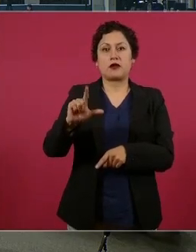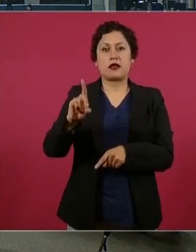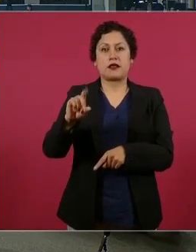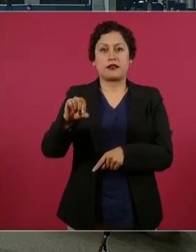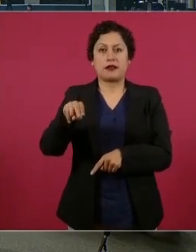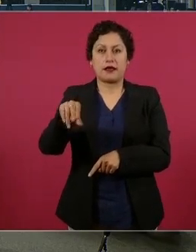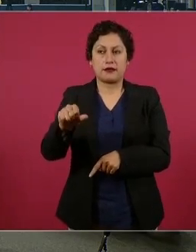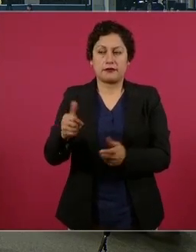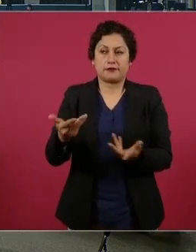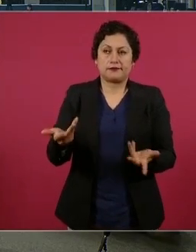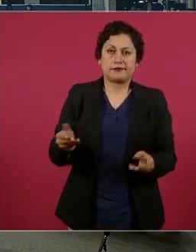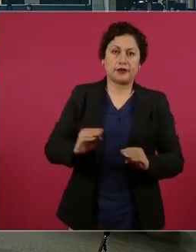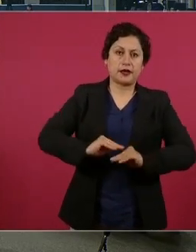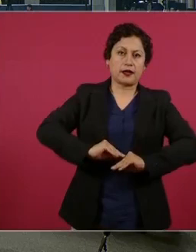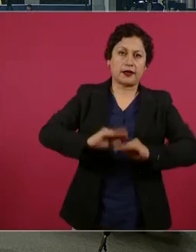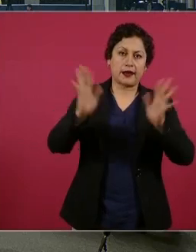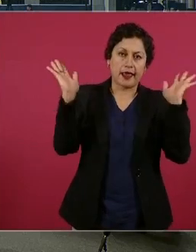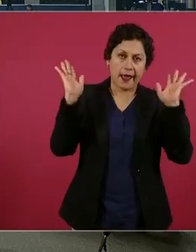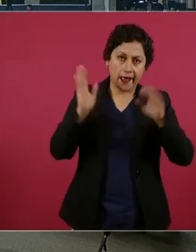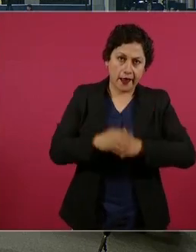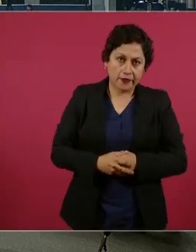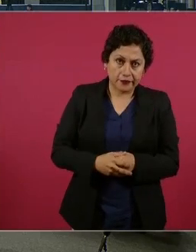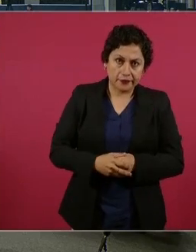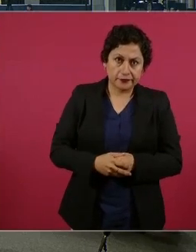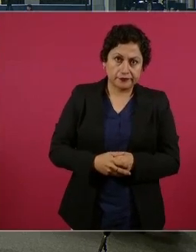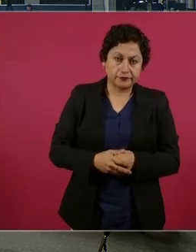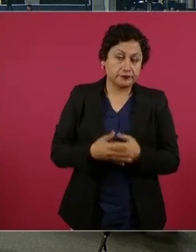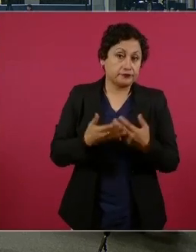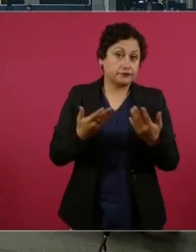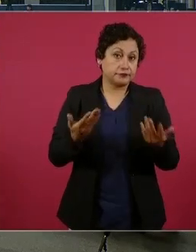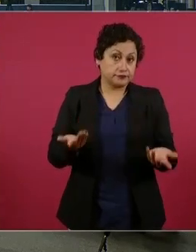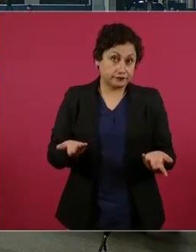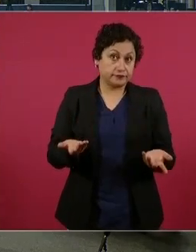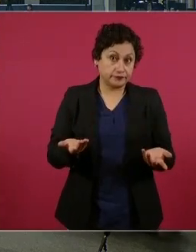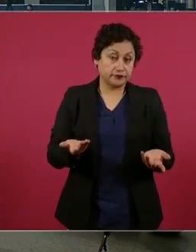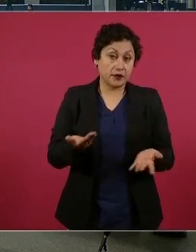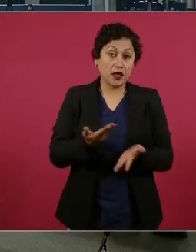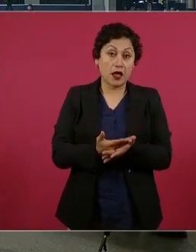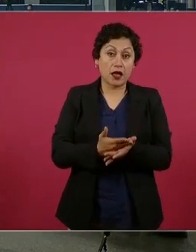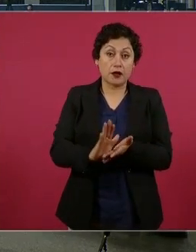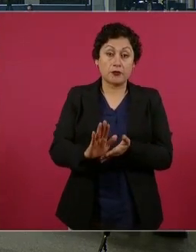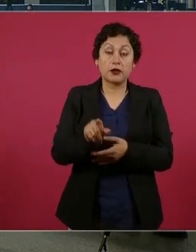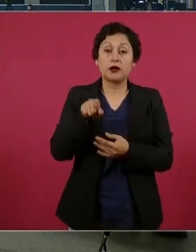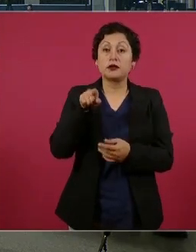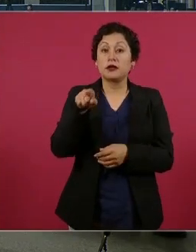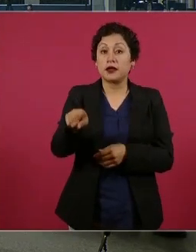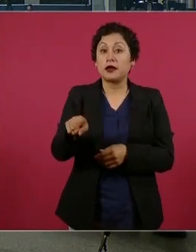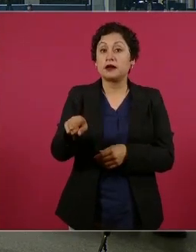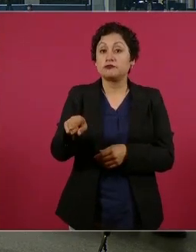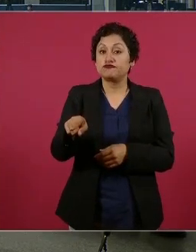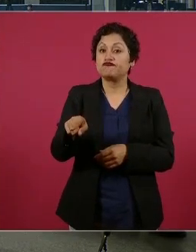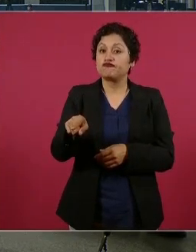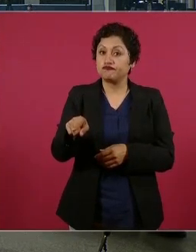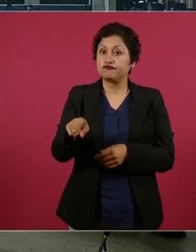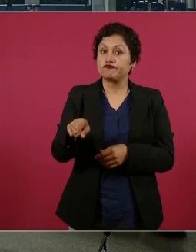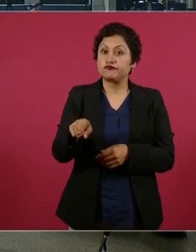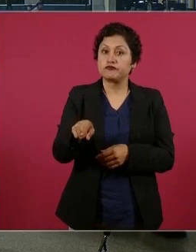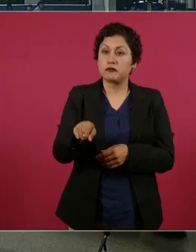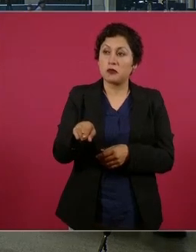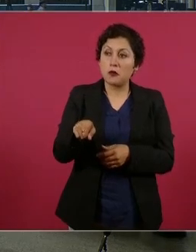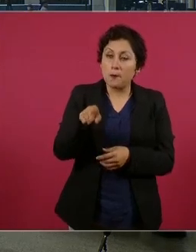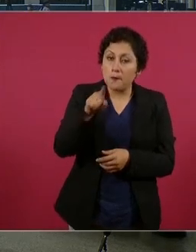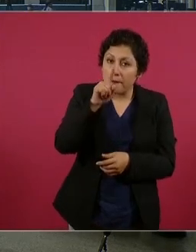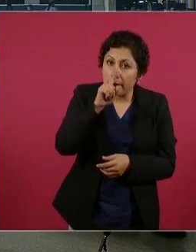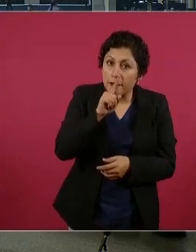fuese cierto, están abusando de la imagen de la presidenta